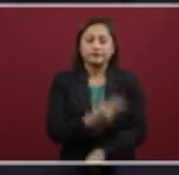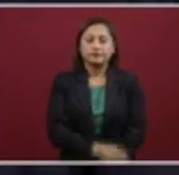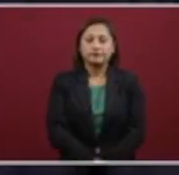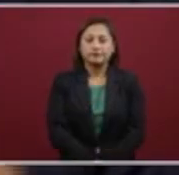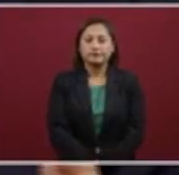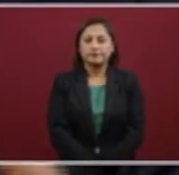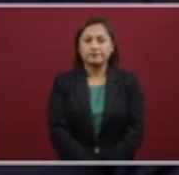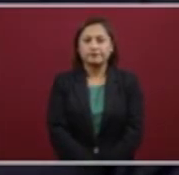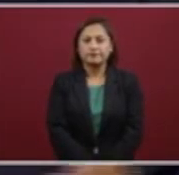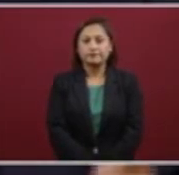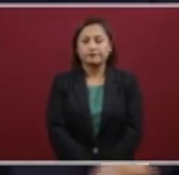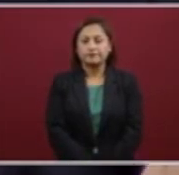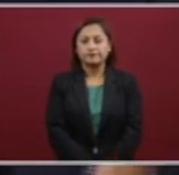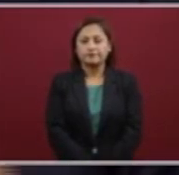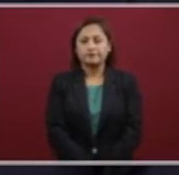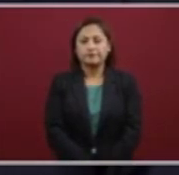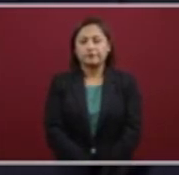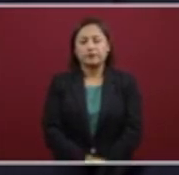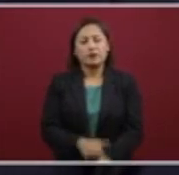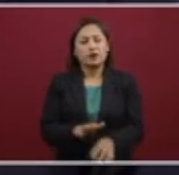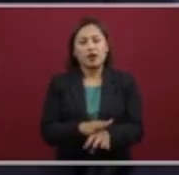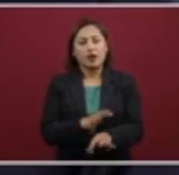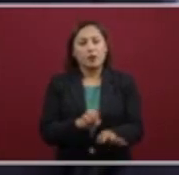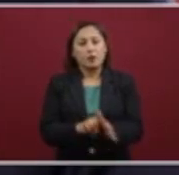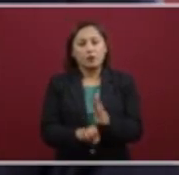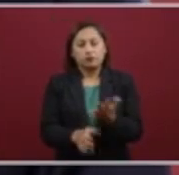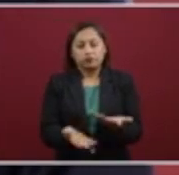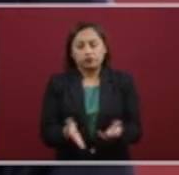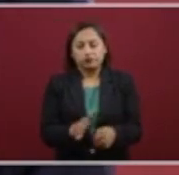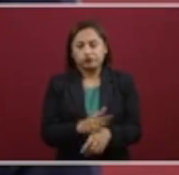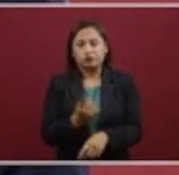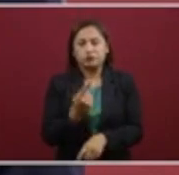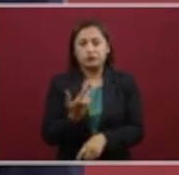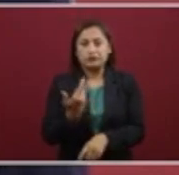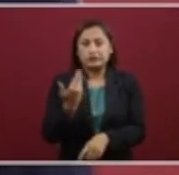Si ya decidimos que